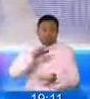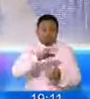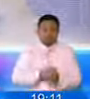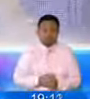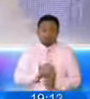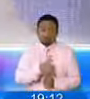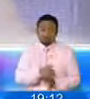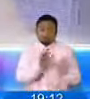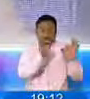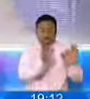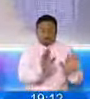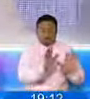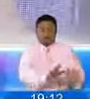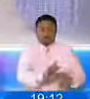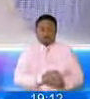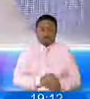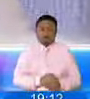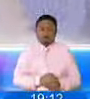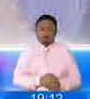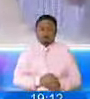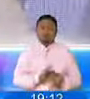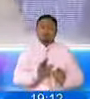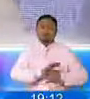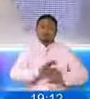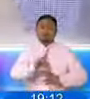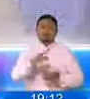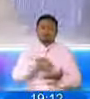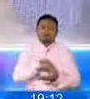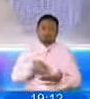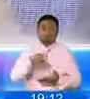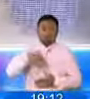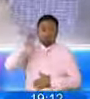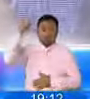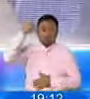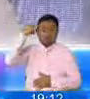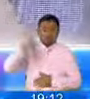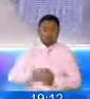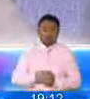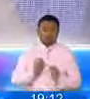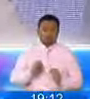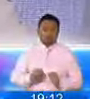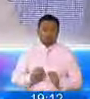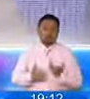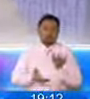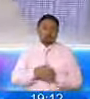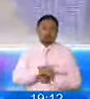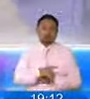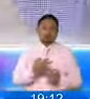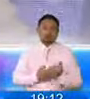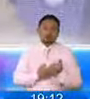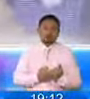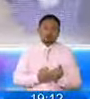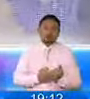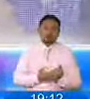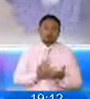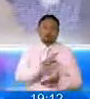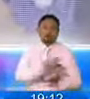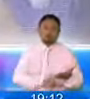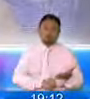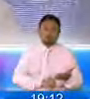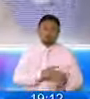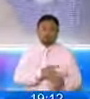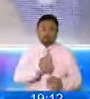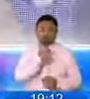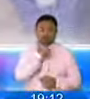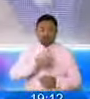siguen intactos. Nadie dude que este gobierno vaya a utilizar mal